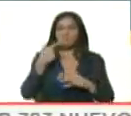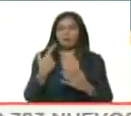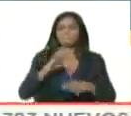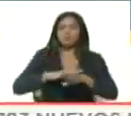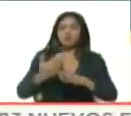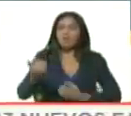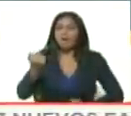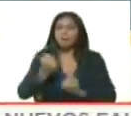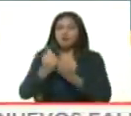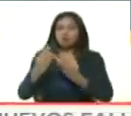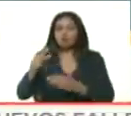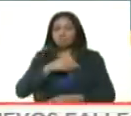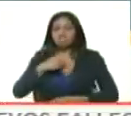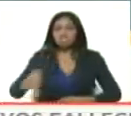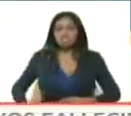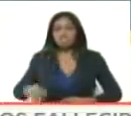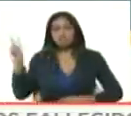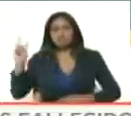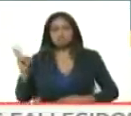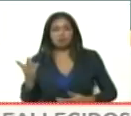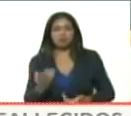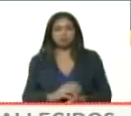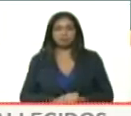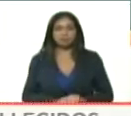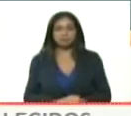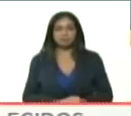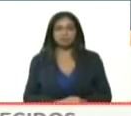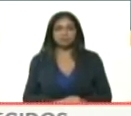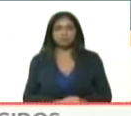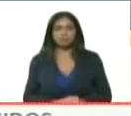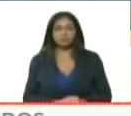cooperación entre China y Venezuela.